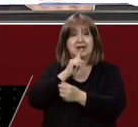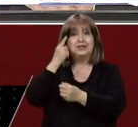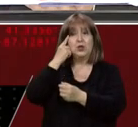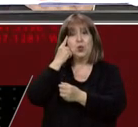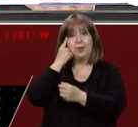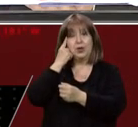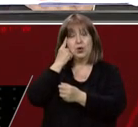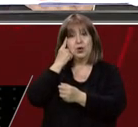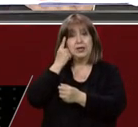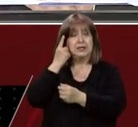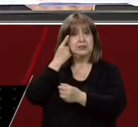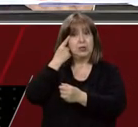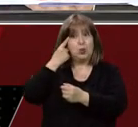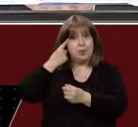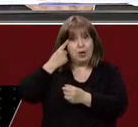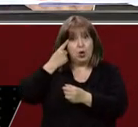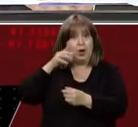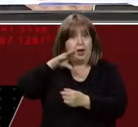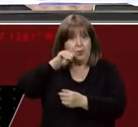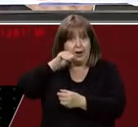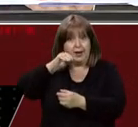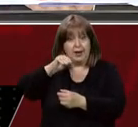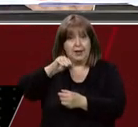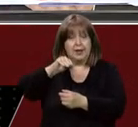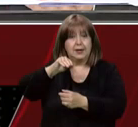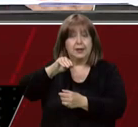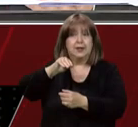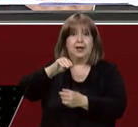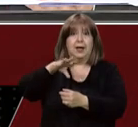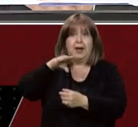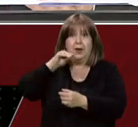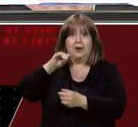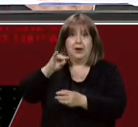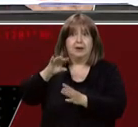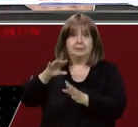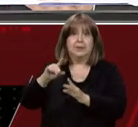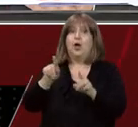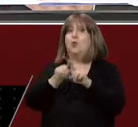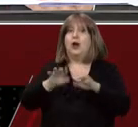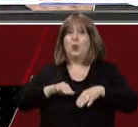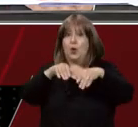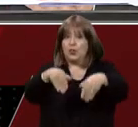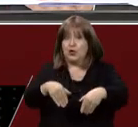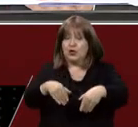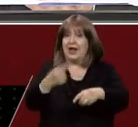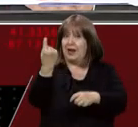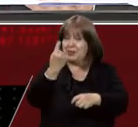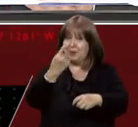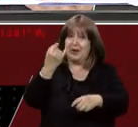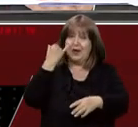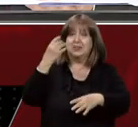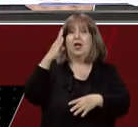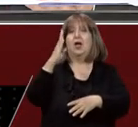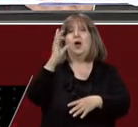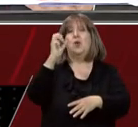hablara, y estamos acostumbrados a los grandes casos, podría decir muchas cosas. Como lo dijo Bordón, el primero, cuando usted refería, sí,